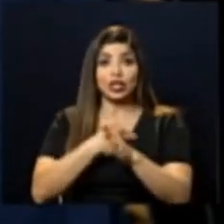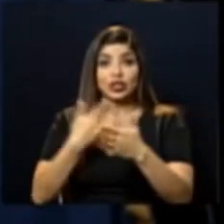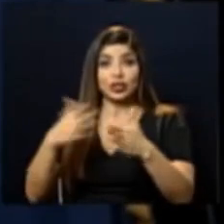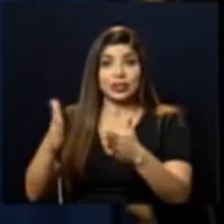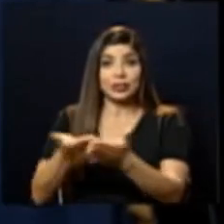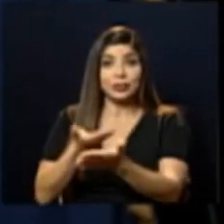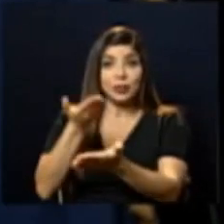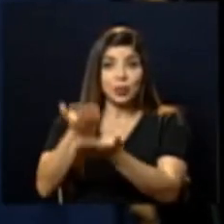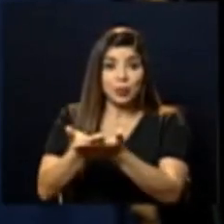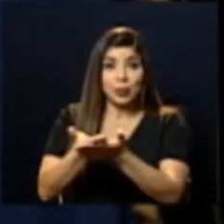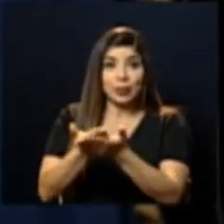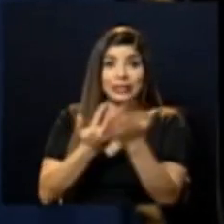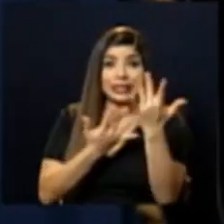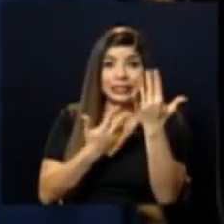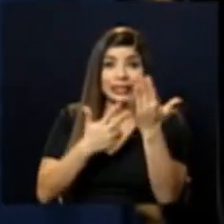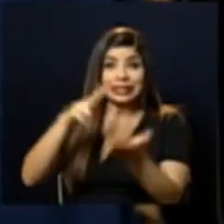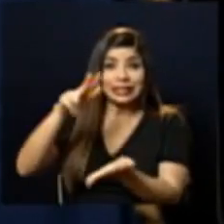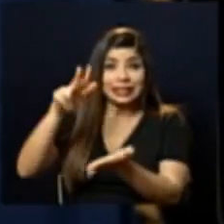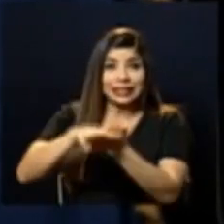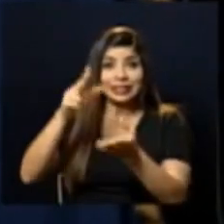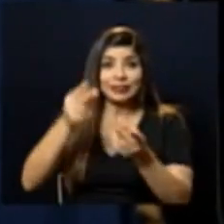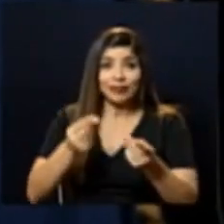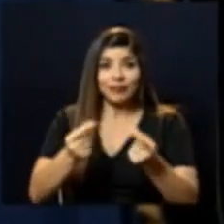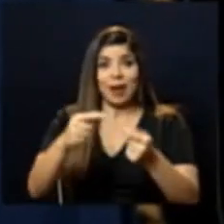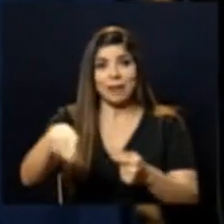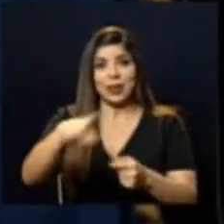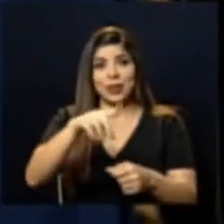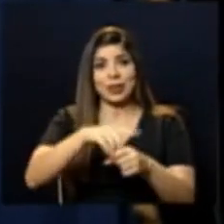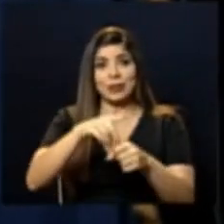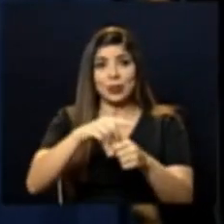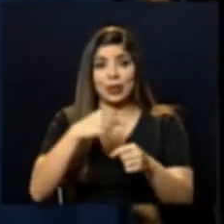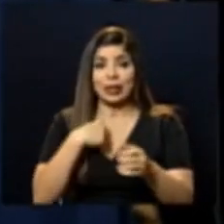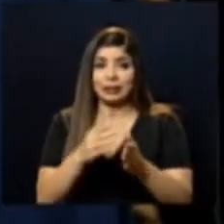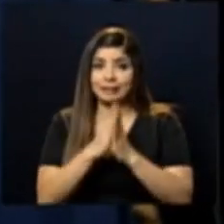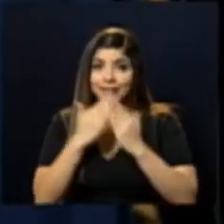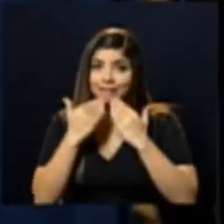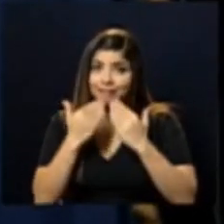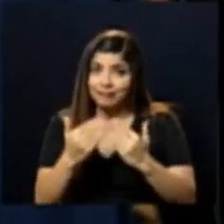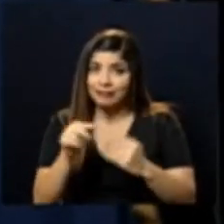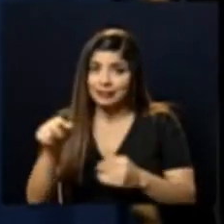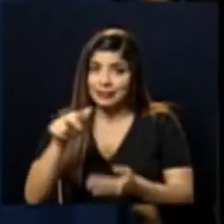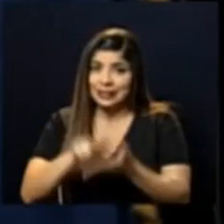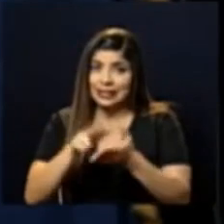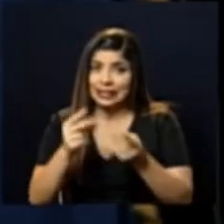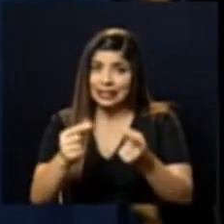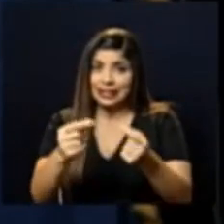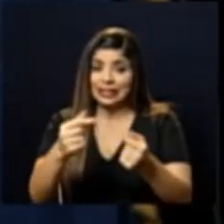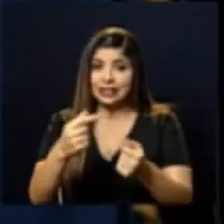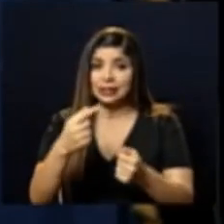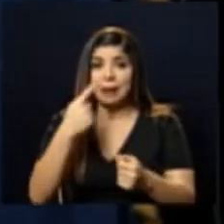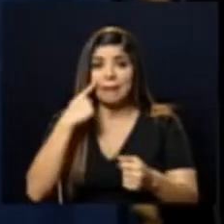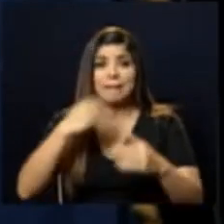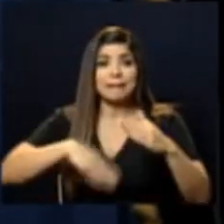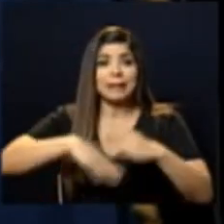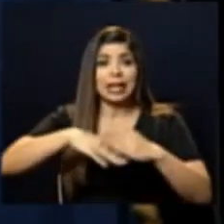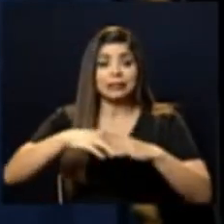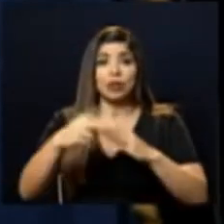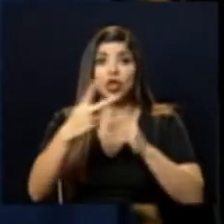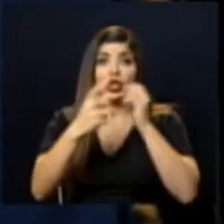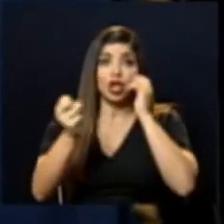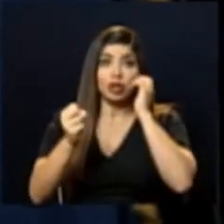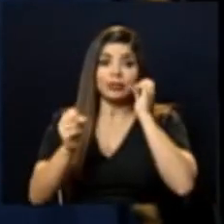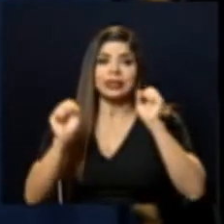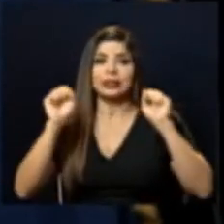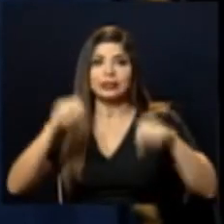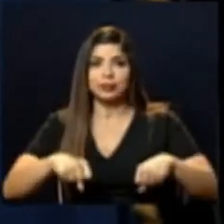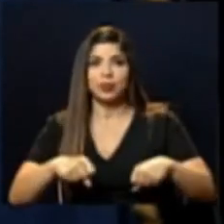y cuya expedita aprobación agradezco a las señoras y señores diputados, para en un plazo máximo de 2 meses